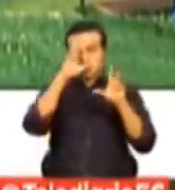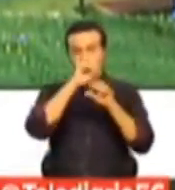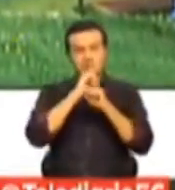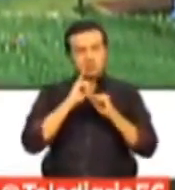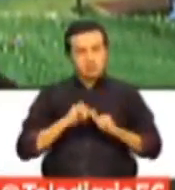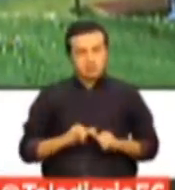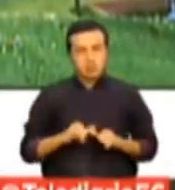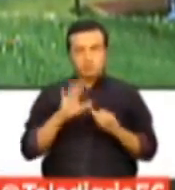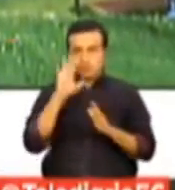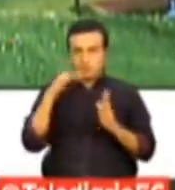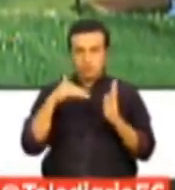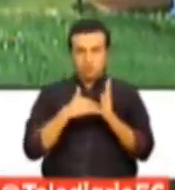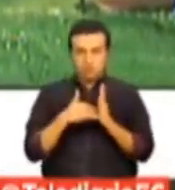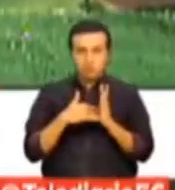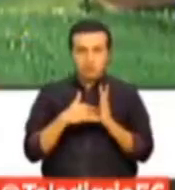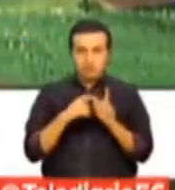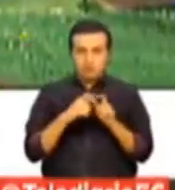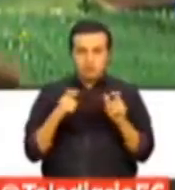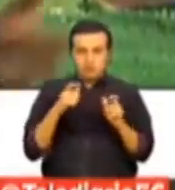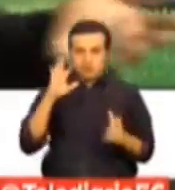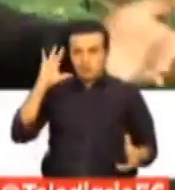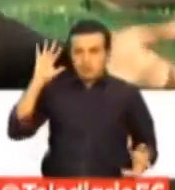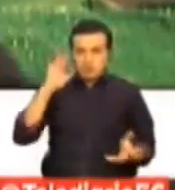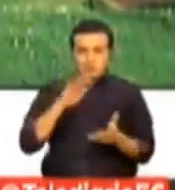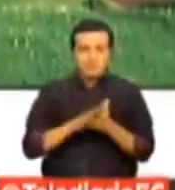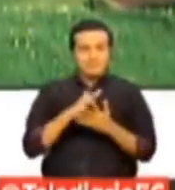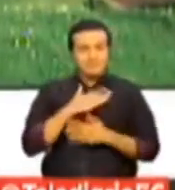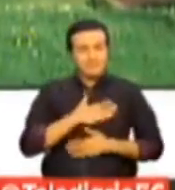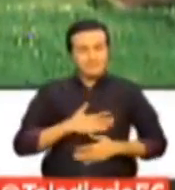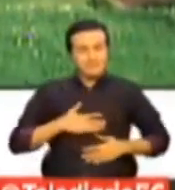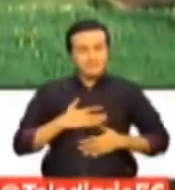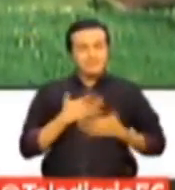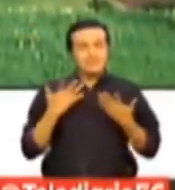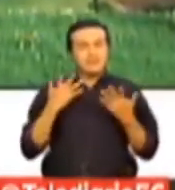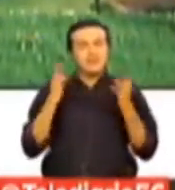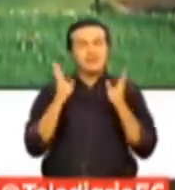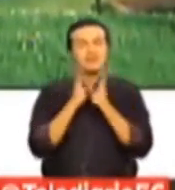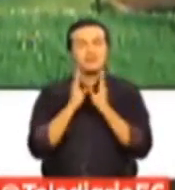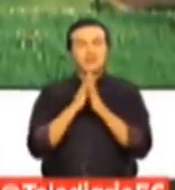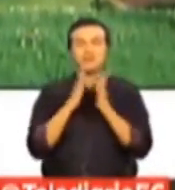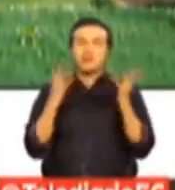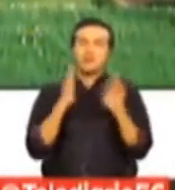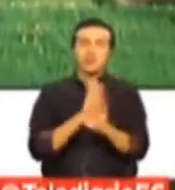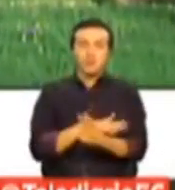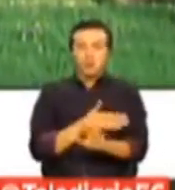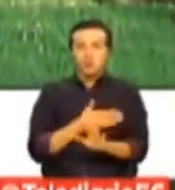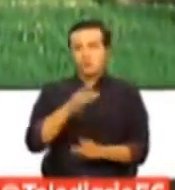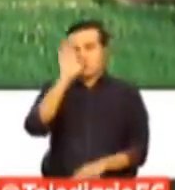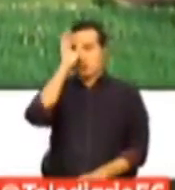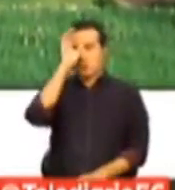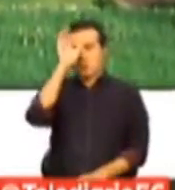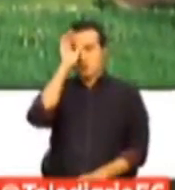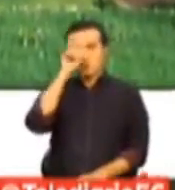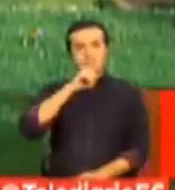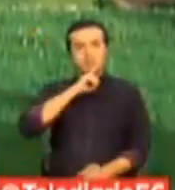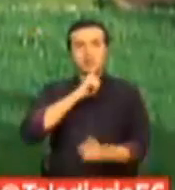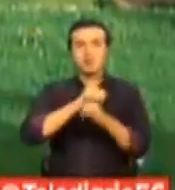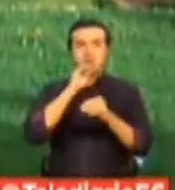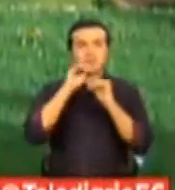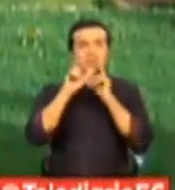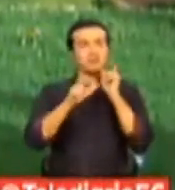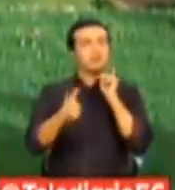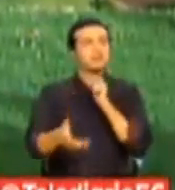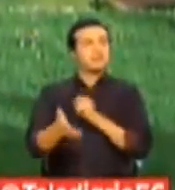noche. 5.000 entradas totalmente agotadas para disfrutar de este evento de música y cultura. Así que todos